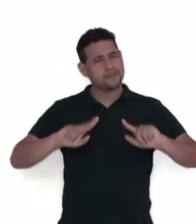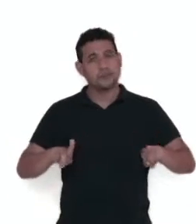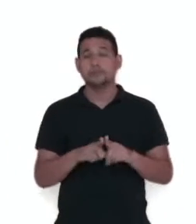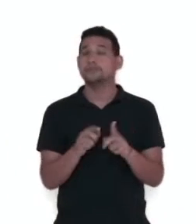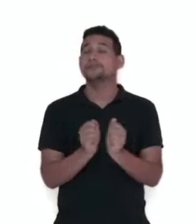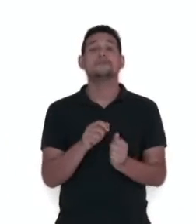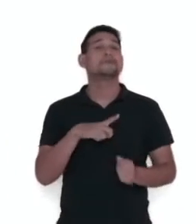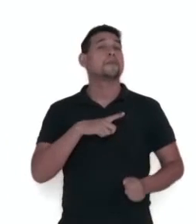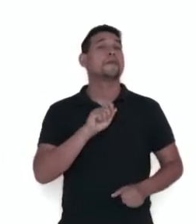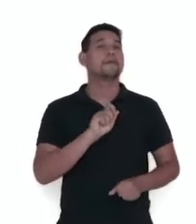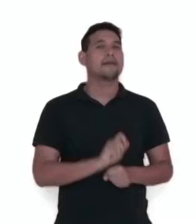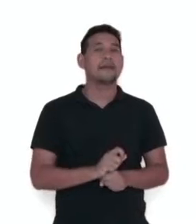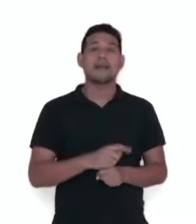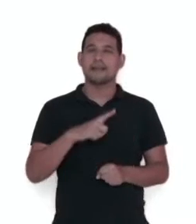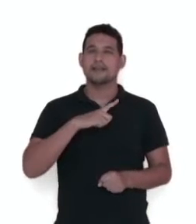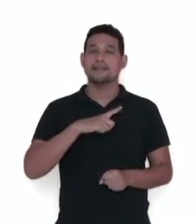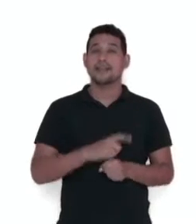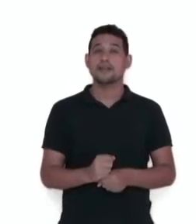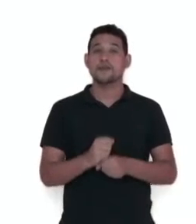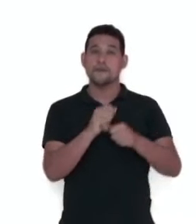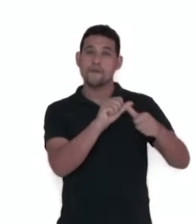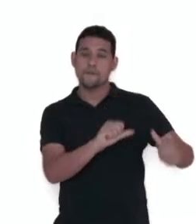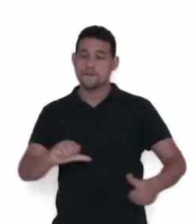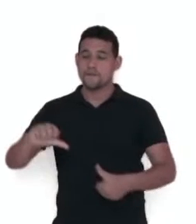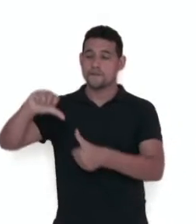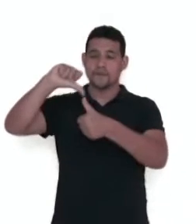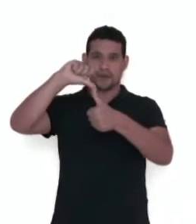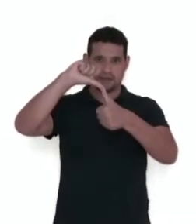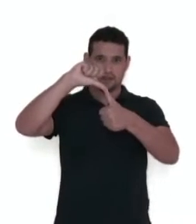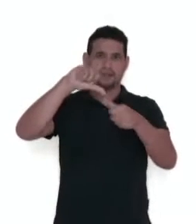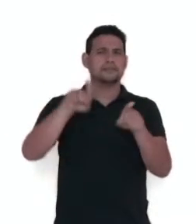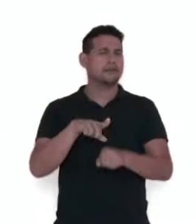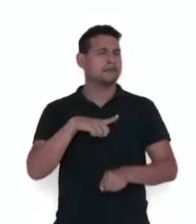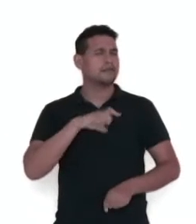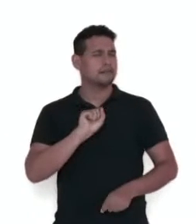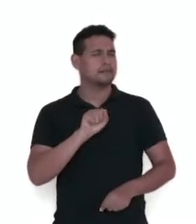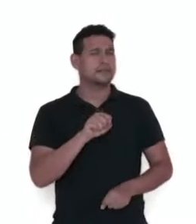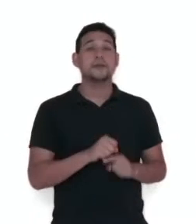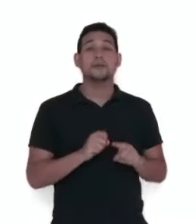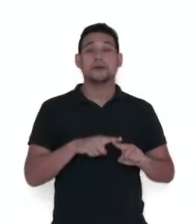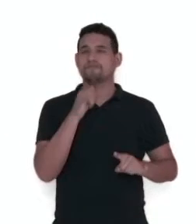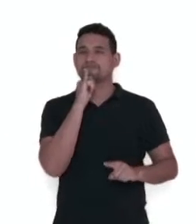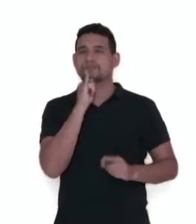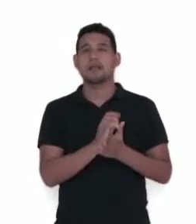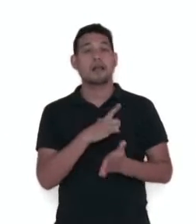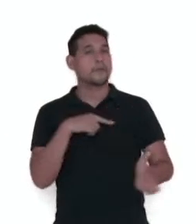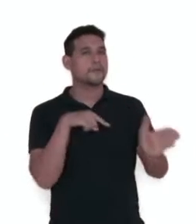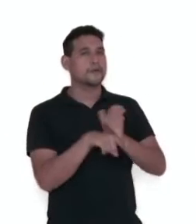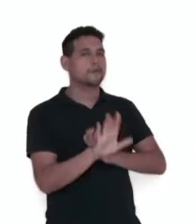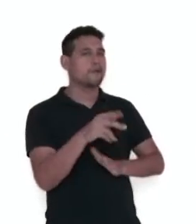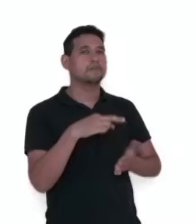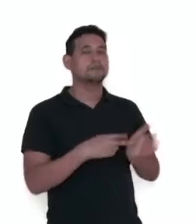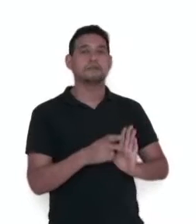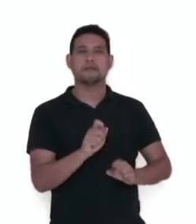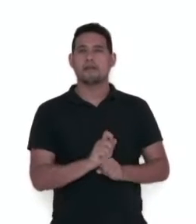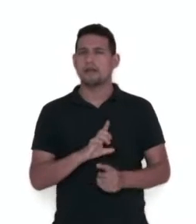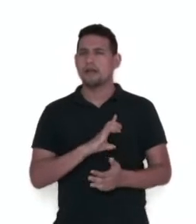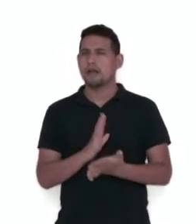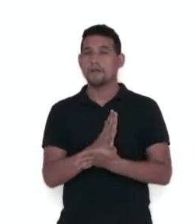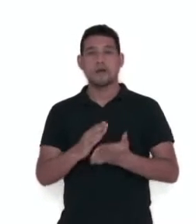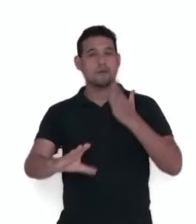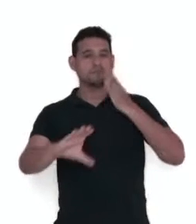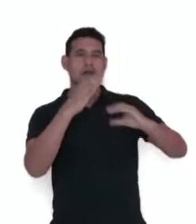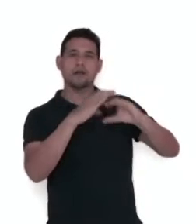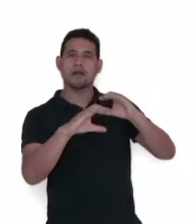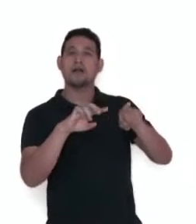y afro-caribeña. En la cuestión 2, la pregunta es, algunas